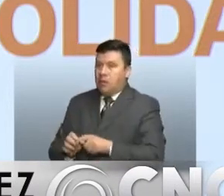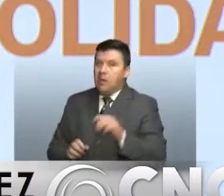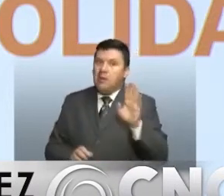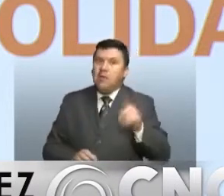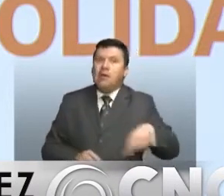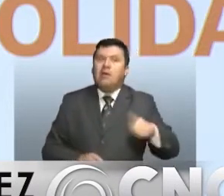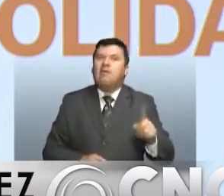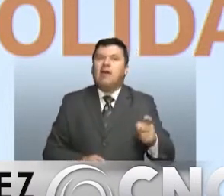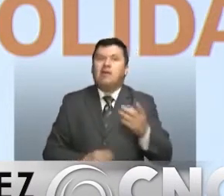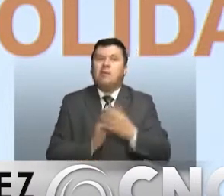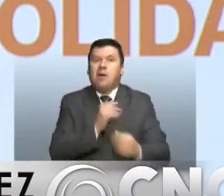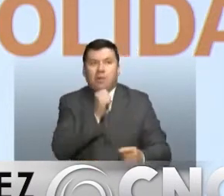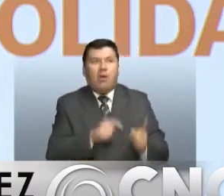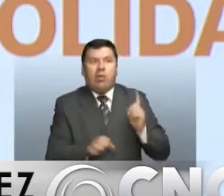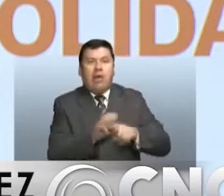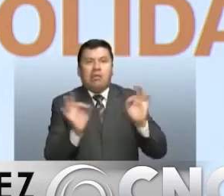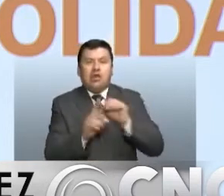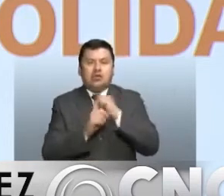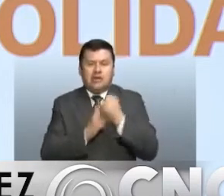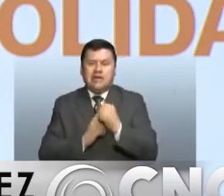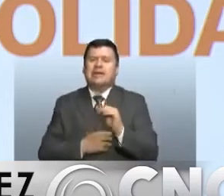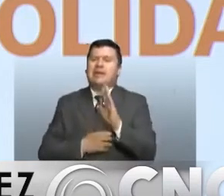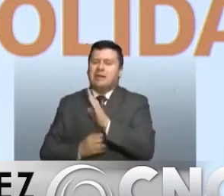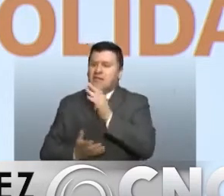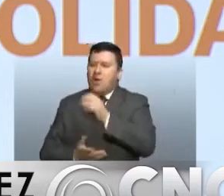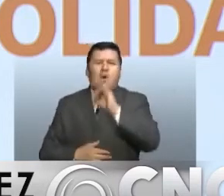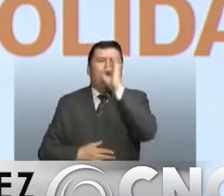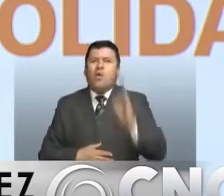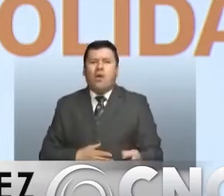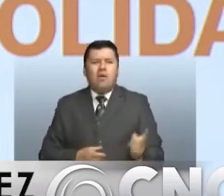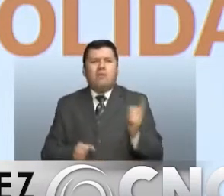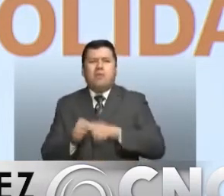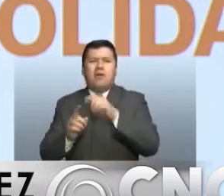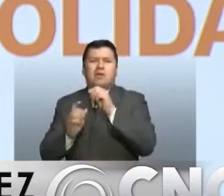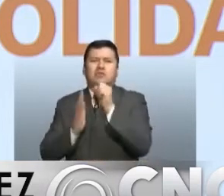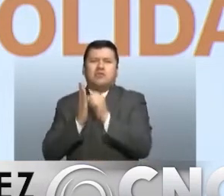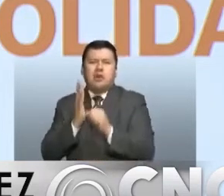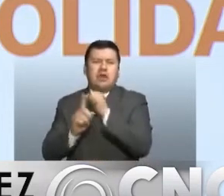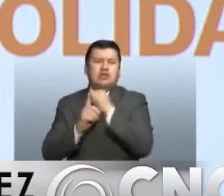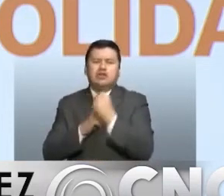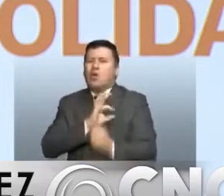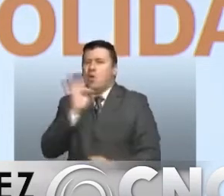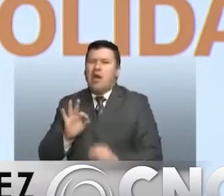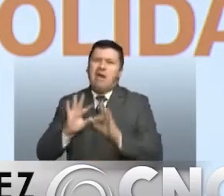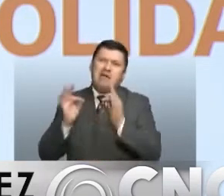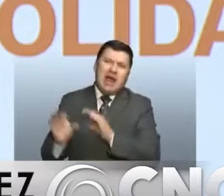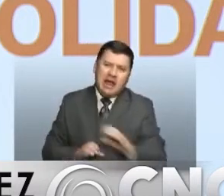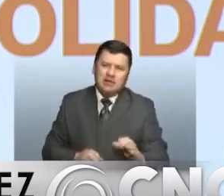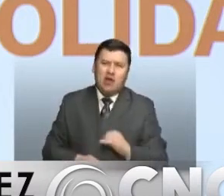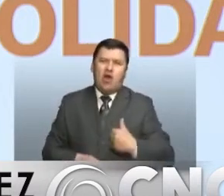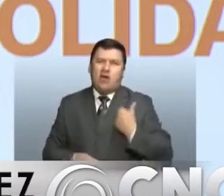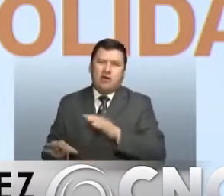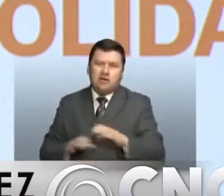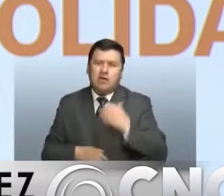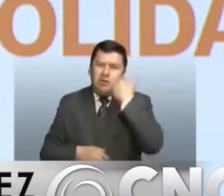republica anunciaba la semana pasada un programa que iba a las personas que nunca han estado en esos programas que no nunca estaban familias en acciones jóvenes en acción